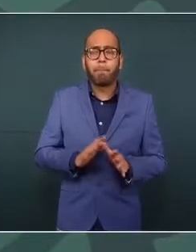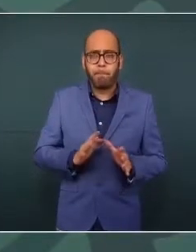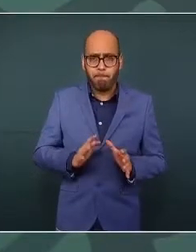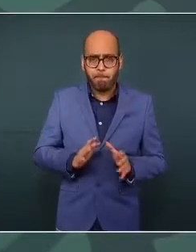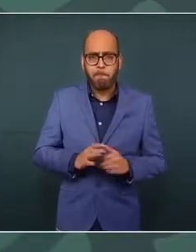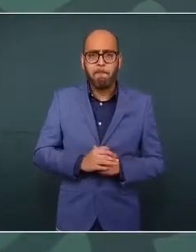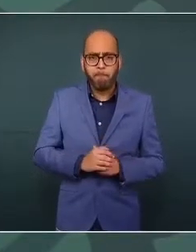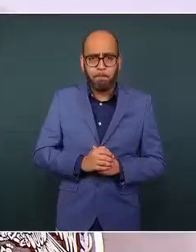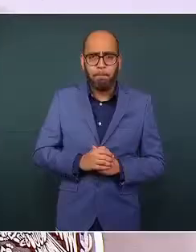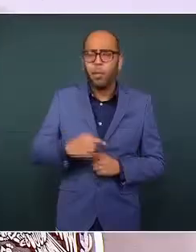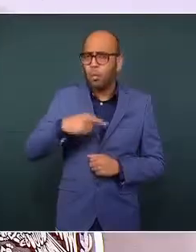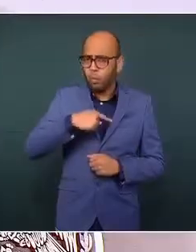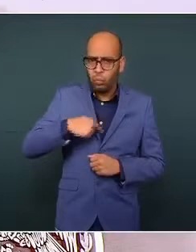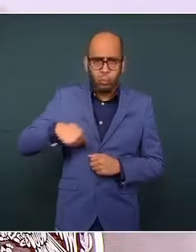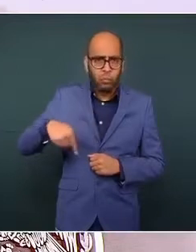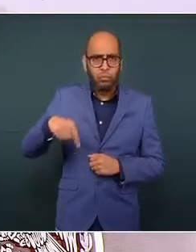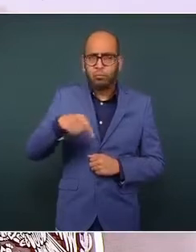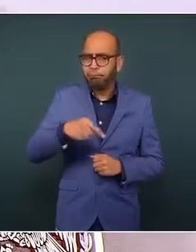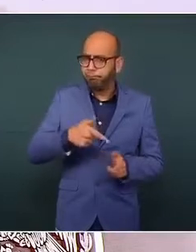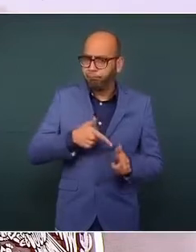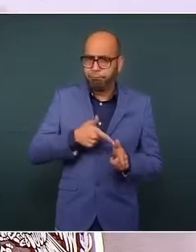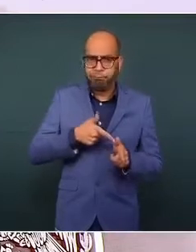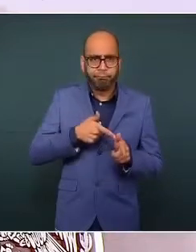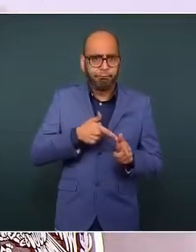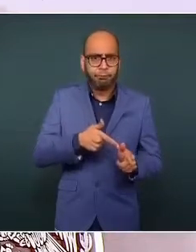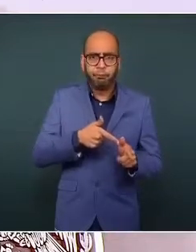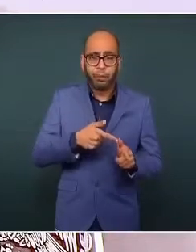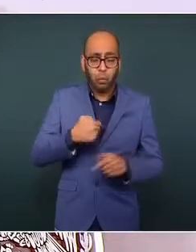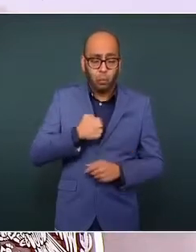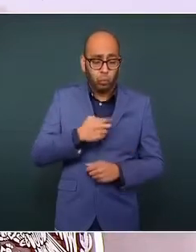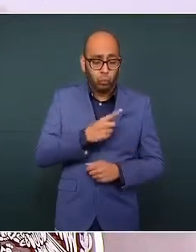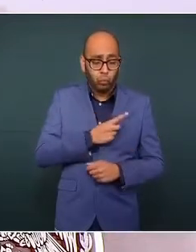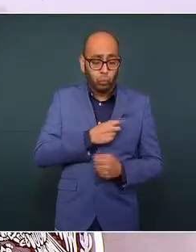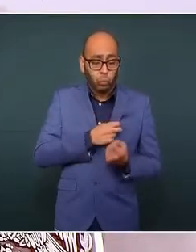Vamos a seguir adelante. Yo no estoy solo,